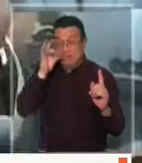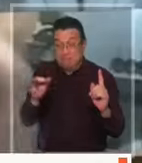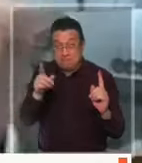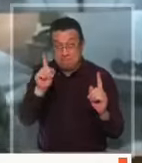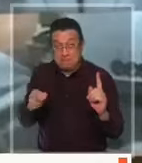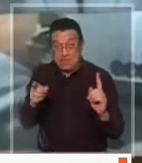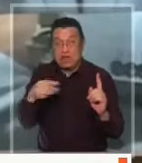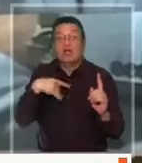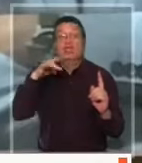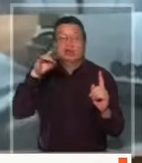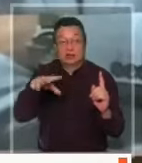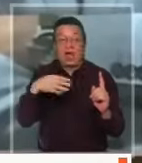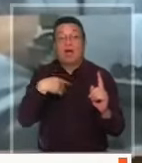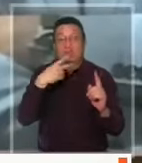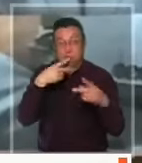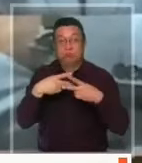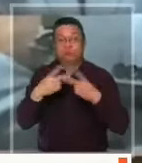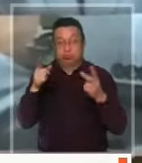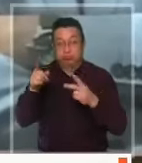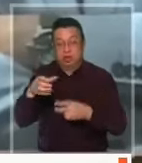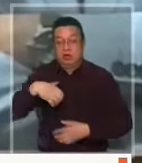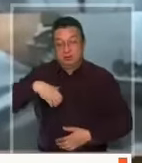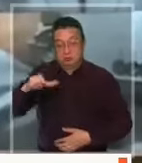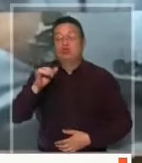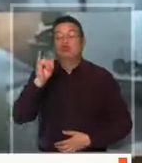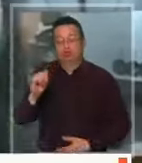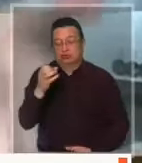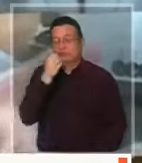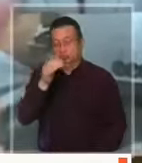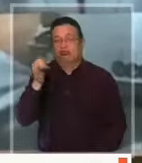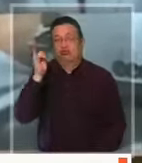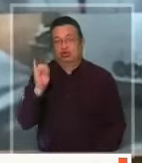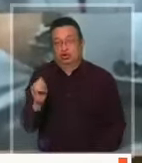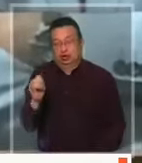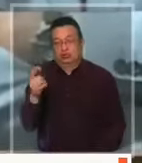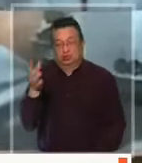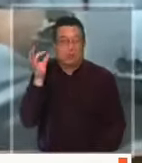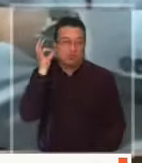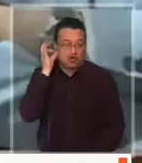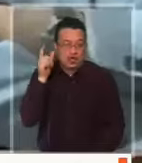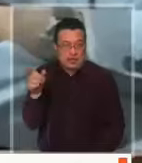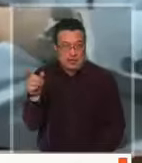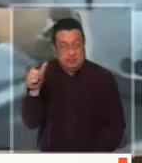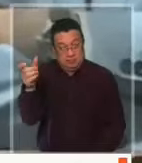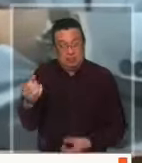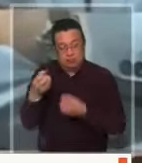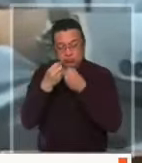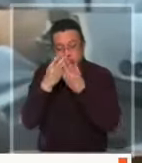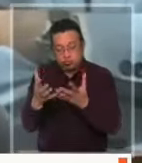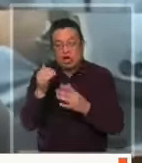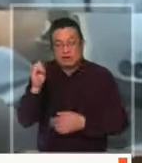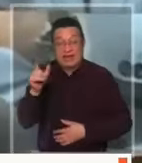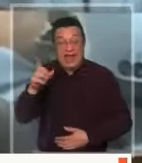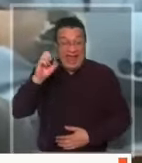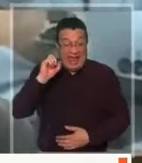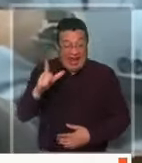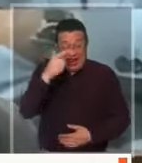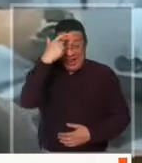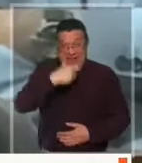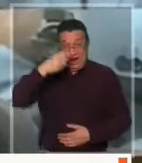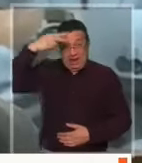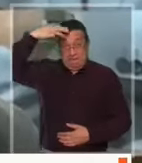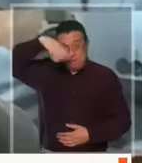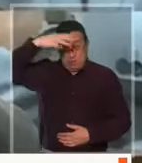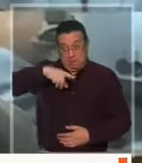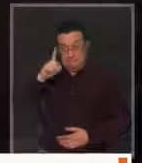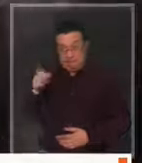y lo sabemos por la declaración de la policía de investigaciones, por supuesto una funcionaria de la policía de investigaciones, que él le pidió que se